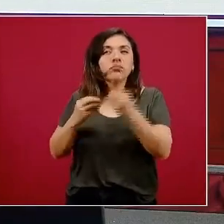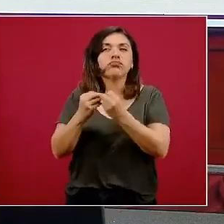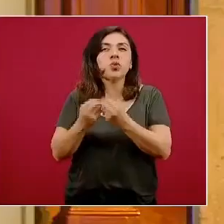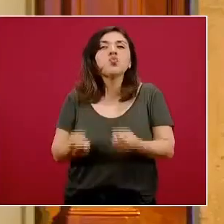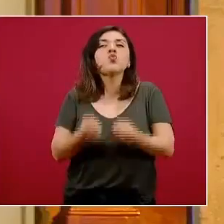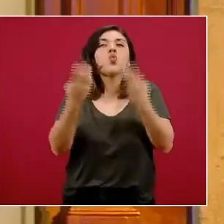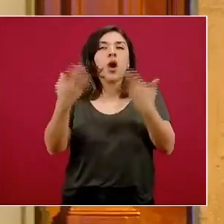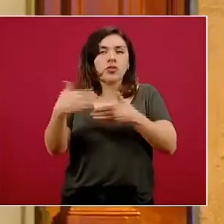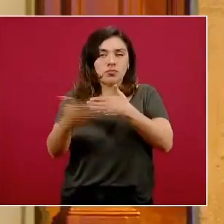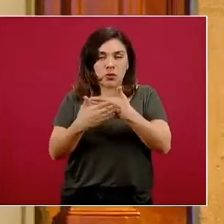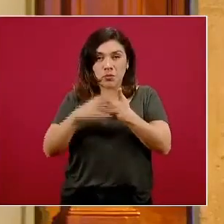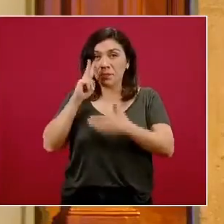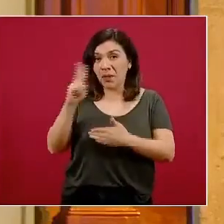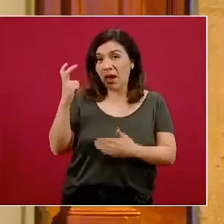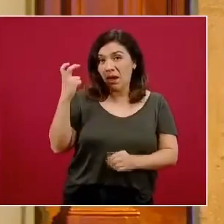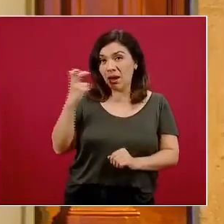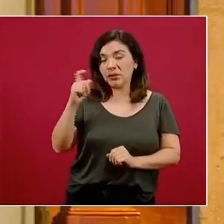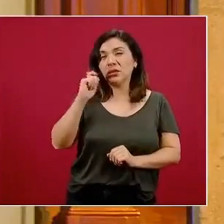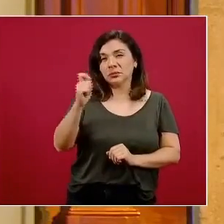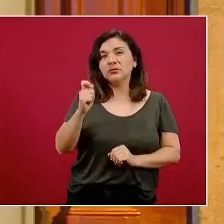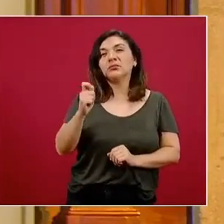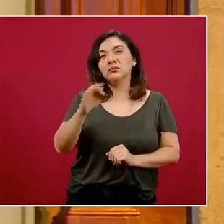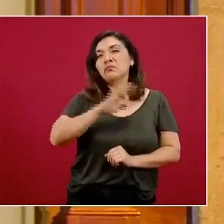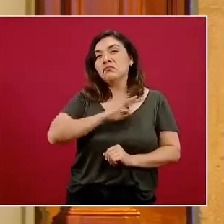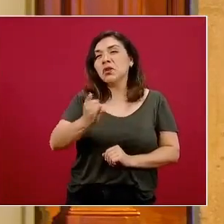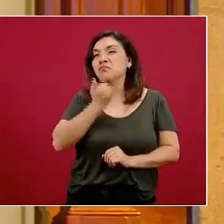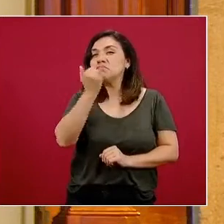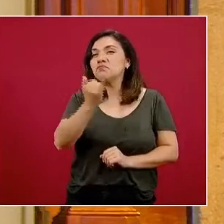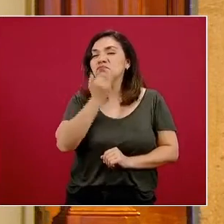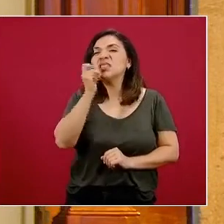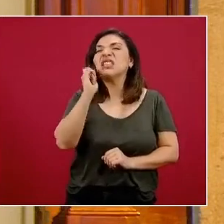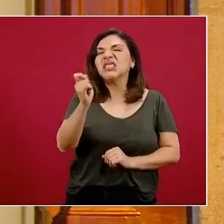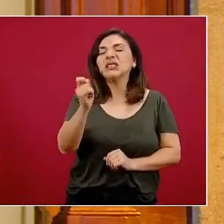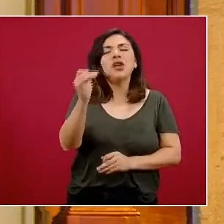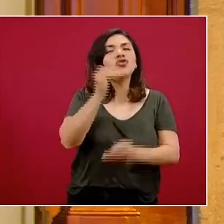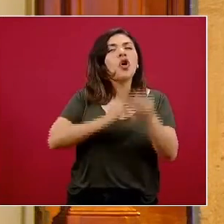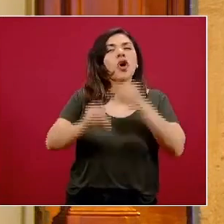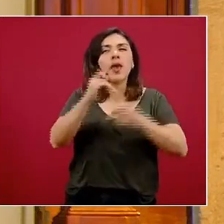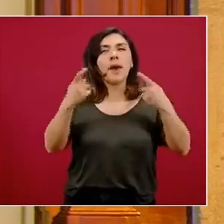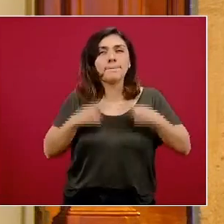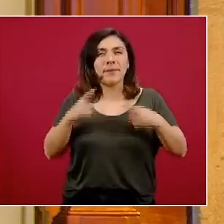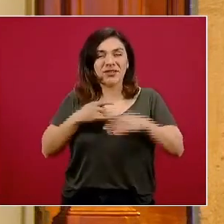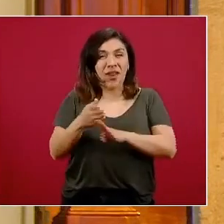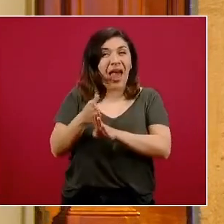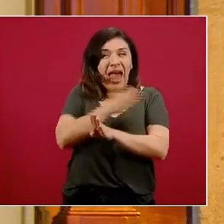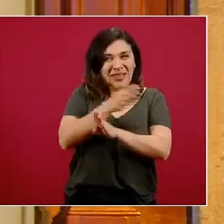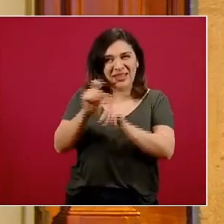Para efectos de este gráfico, hablamos de casos estimados, precisamente todos aquellos que estaban en la